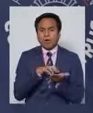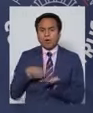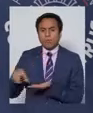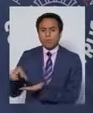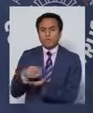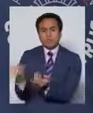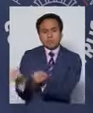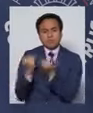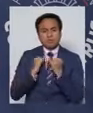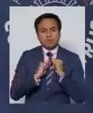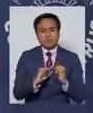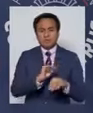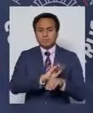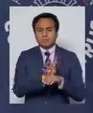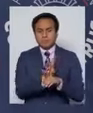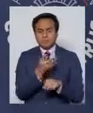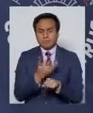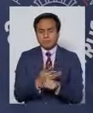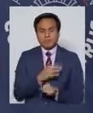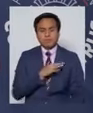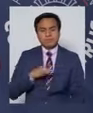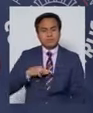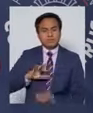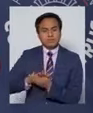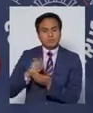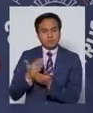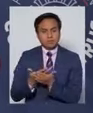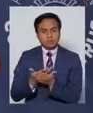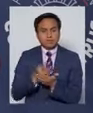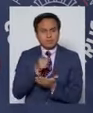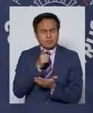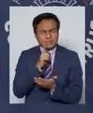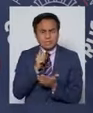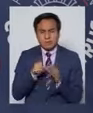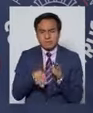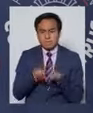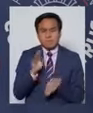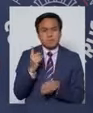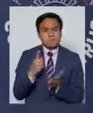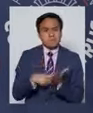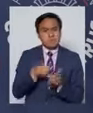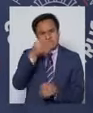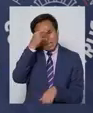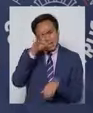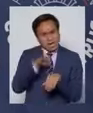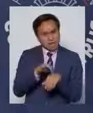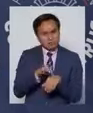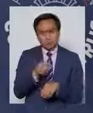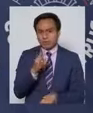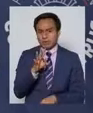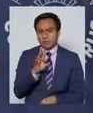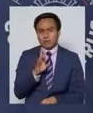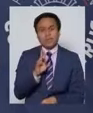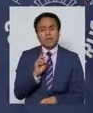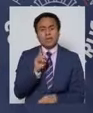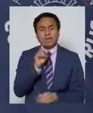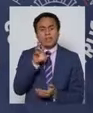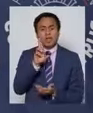último informe epidemiológico del Ministerio de Salud, que tienen más de 1.000 casos solamente en la